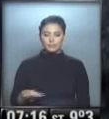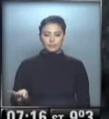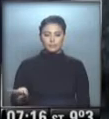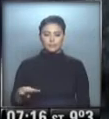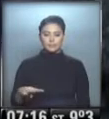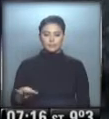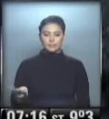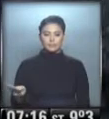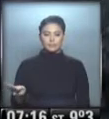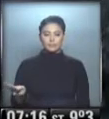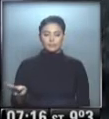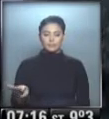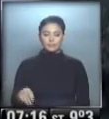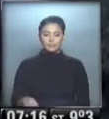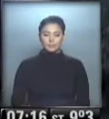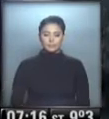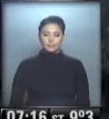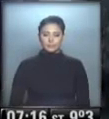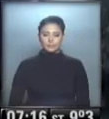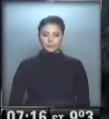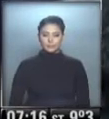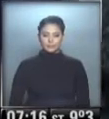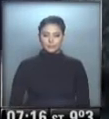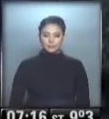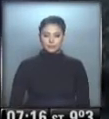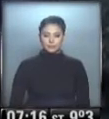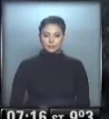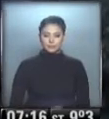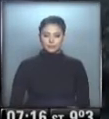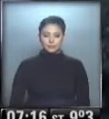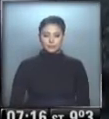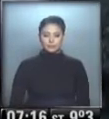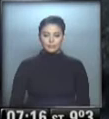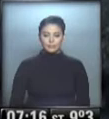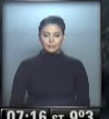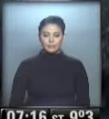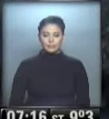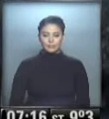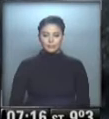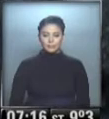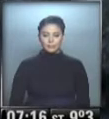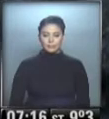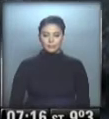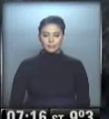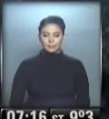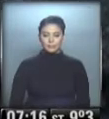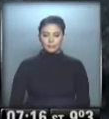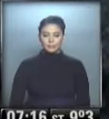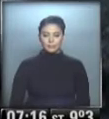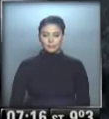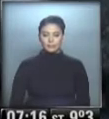pueden ser un campo de batalla entre los estados es el momento de crear las condiciones